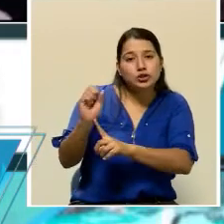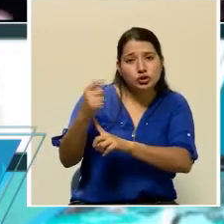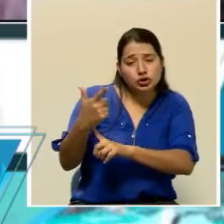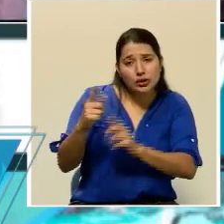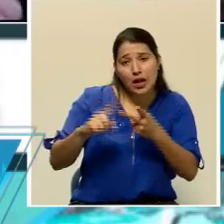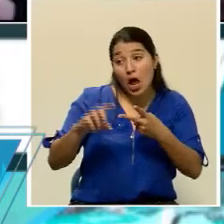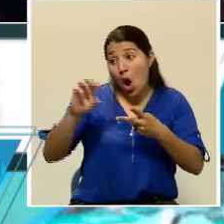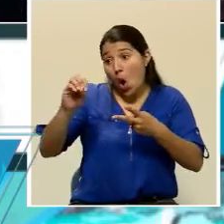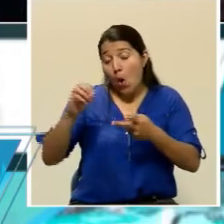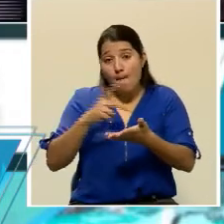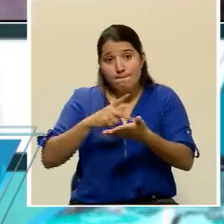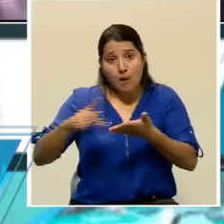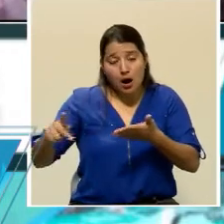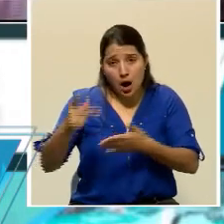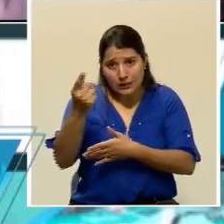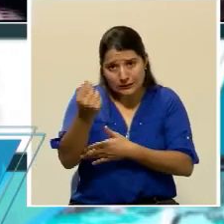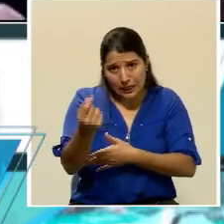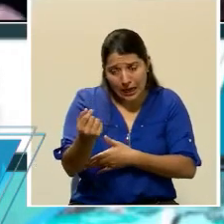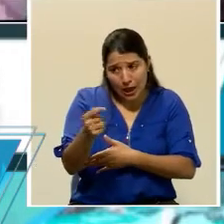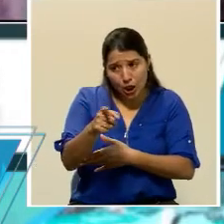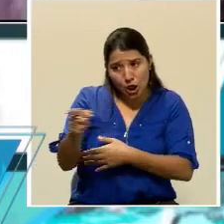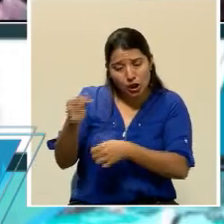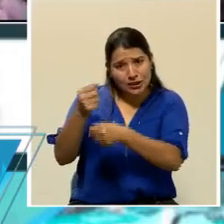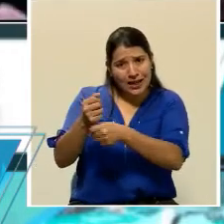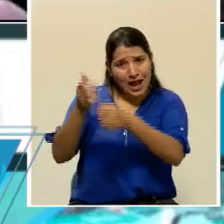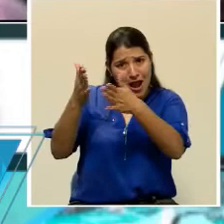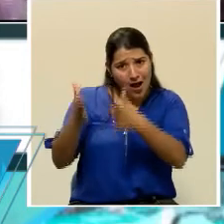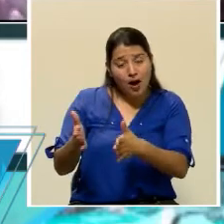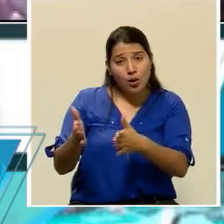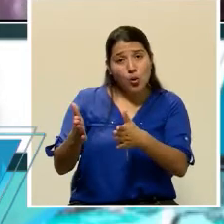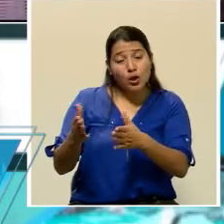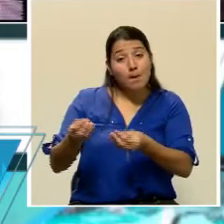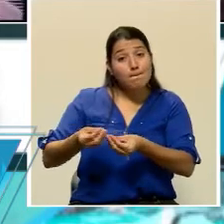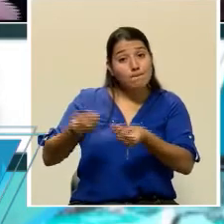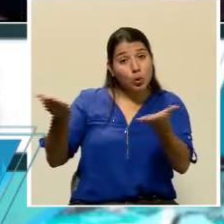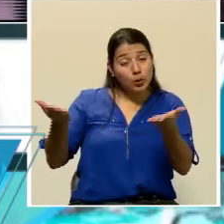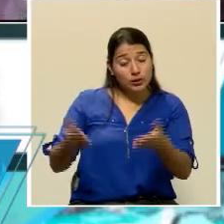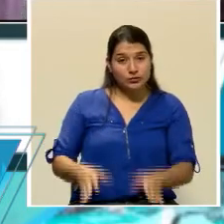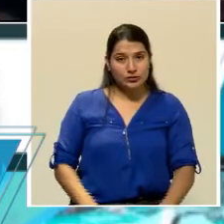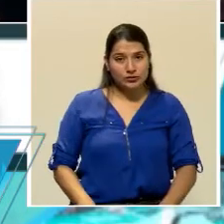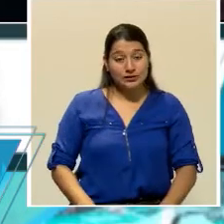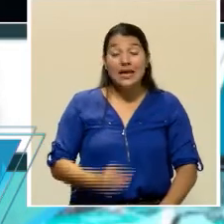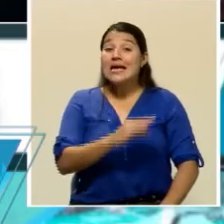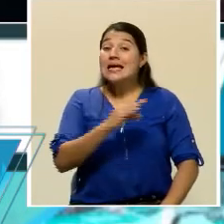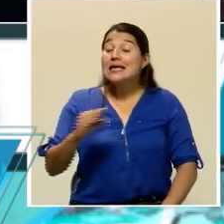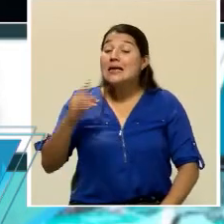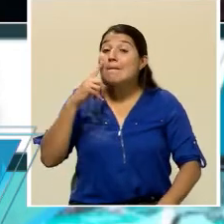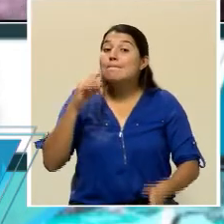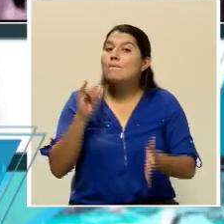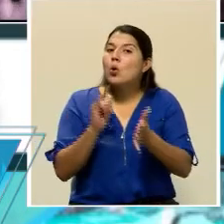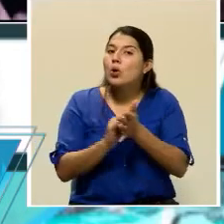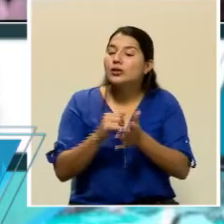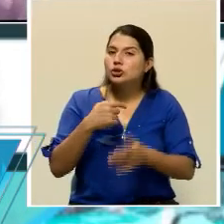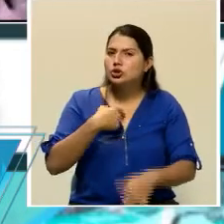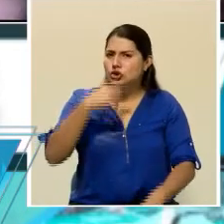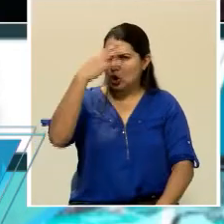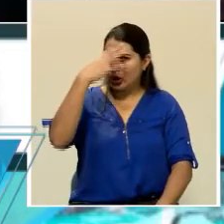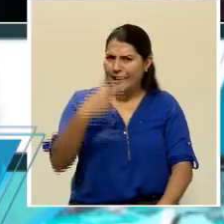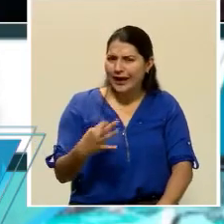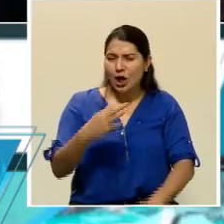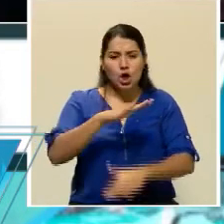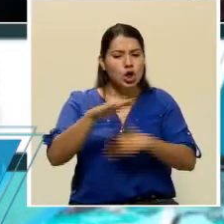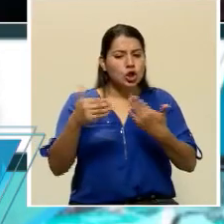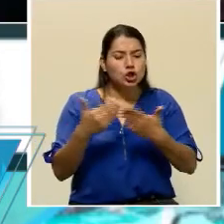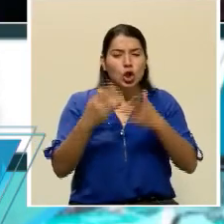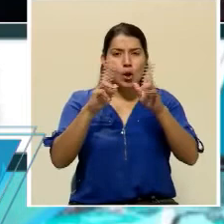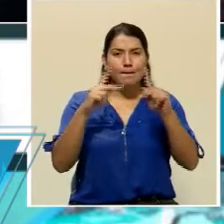pagarle los salarios a nuestros funcionarios y funcionarias públicas. Y por eso creo yo que todos los